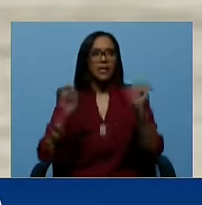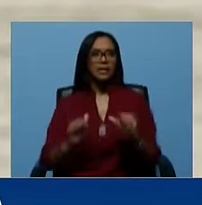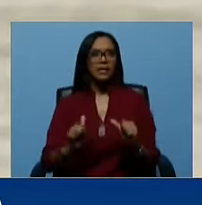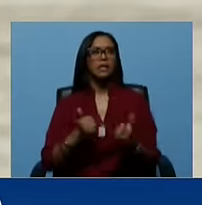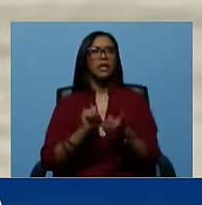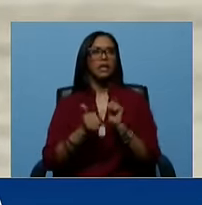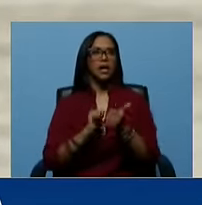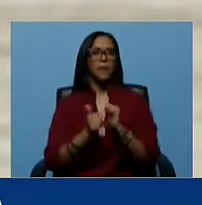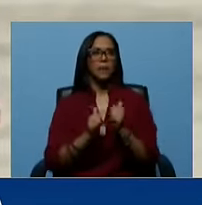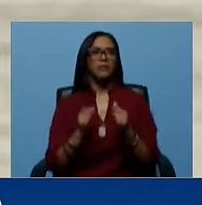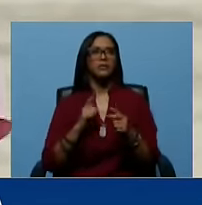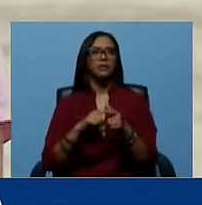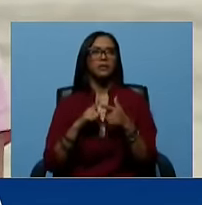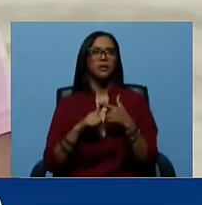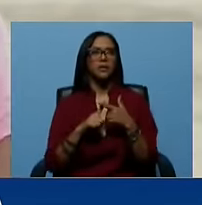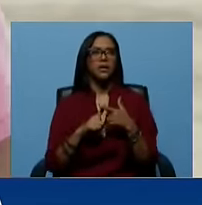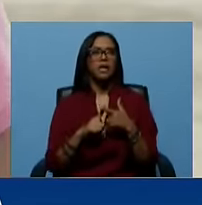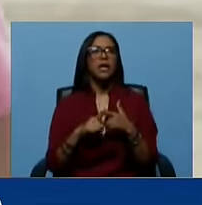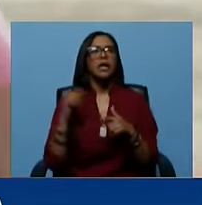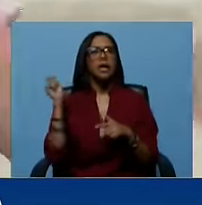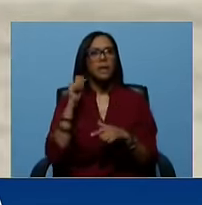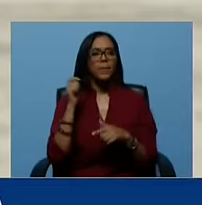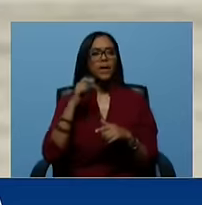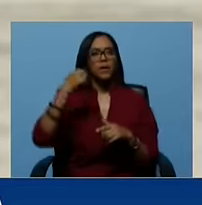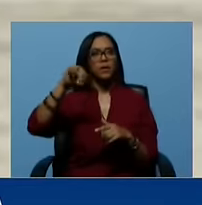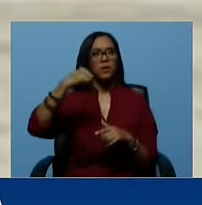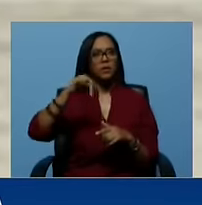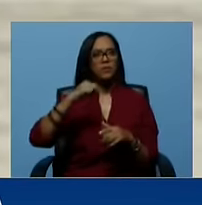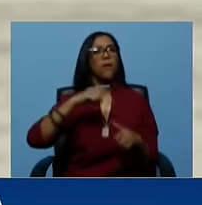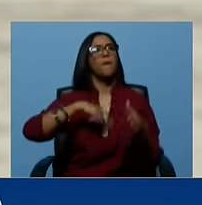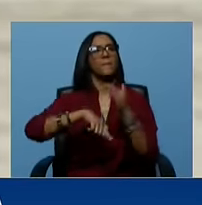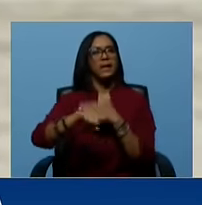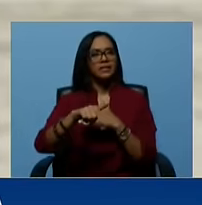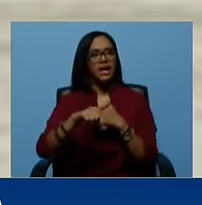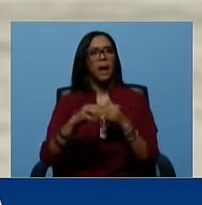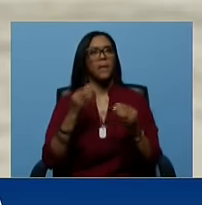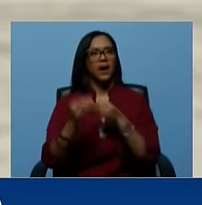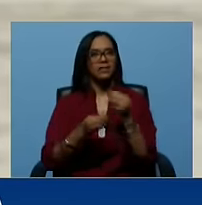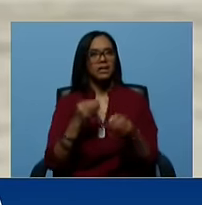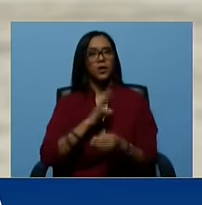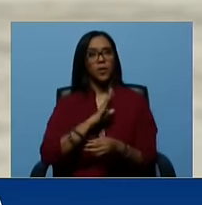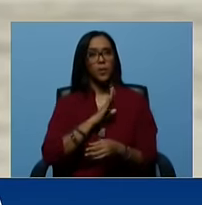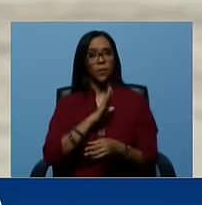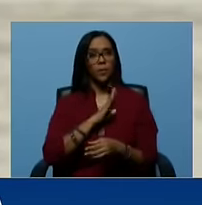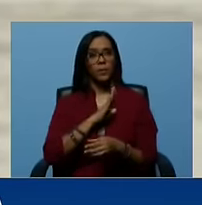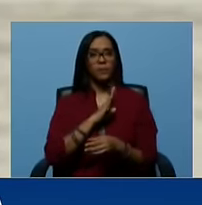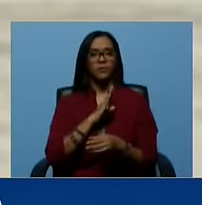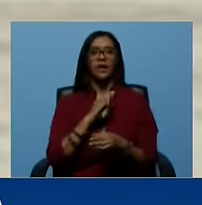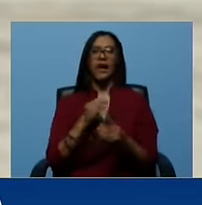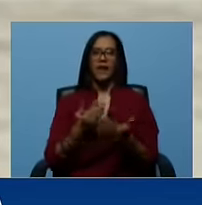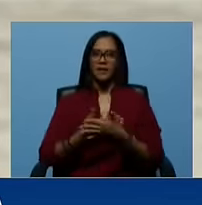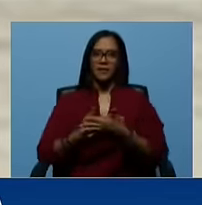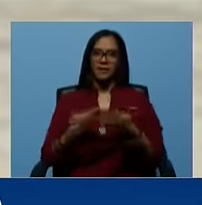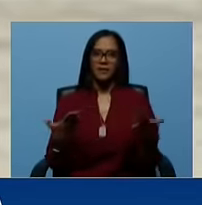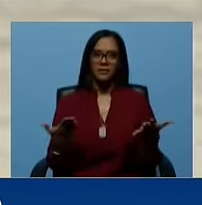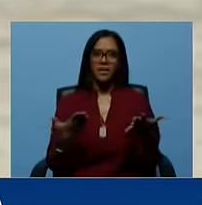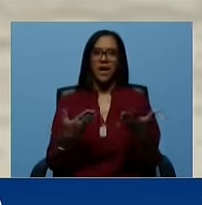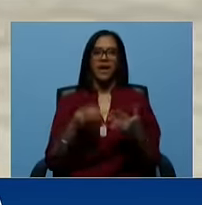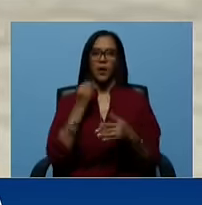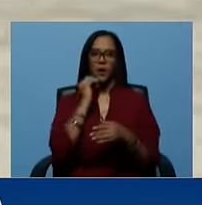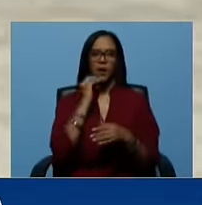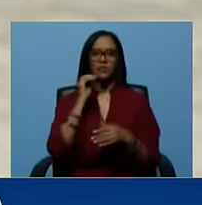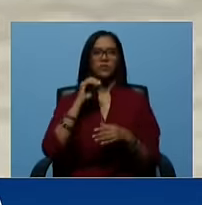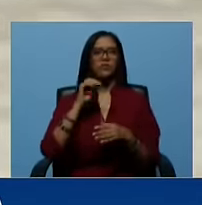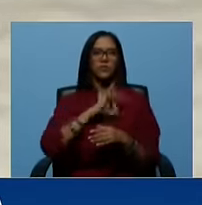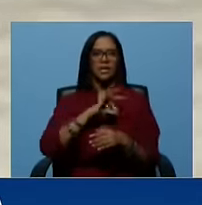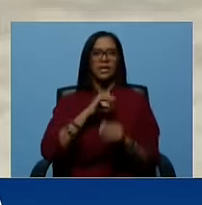deportistas, y entonces en el mes de noviembre vayamos a hacer lo propio, a darle cabida a la gran juventud